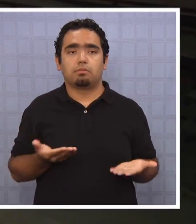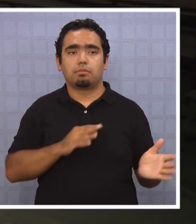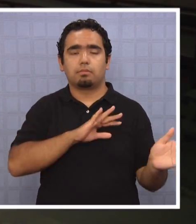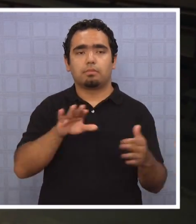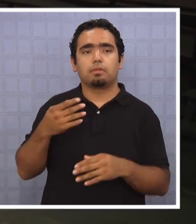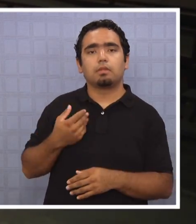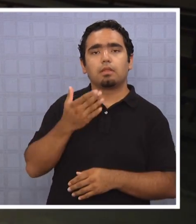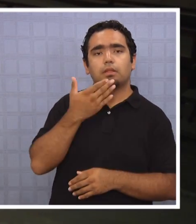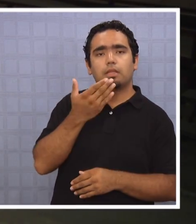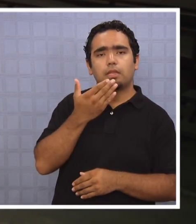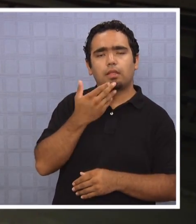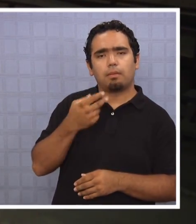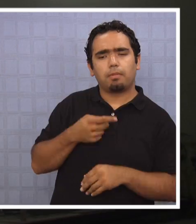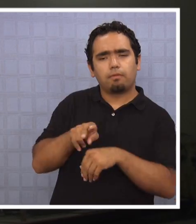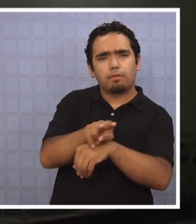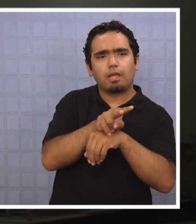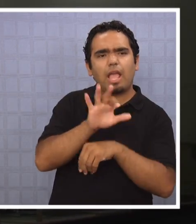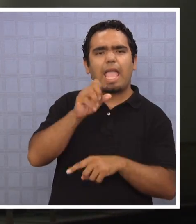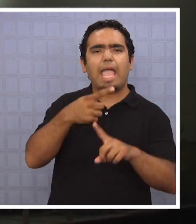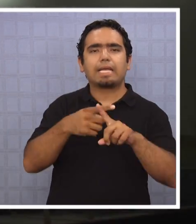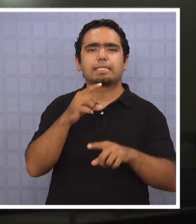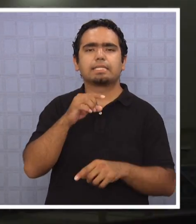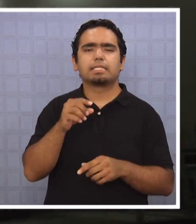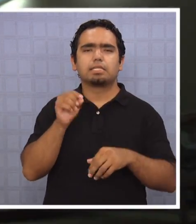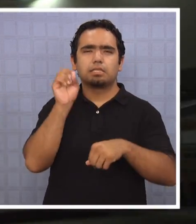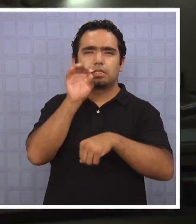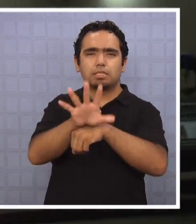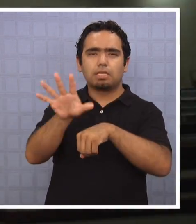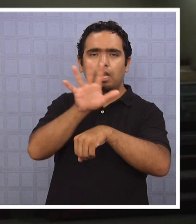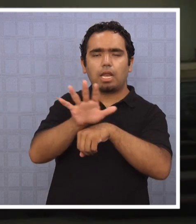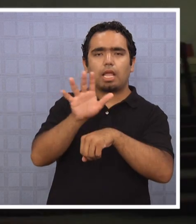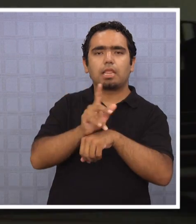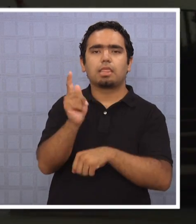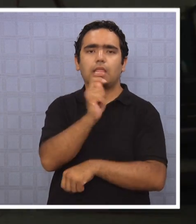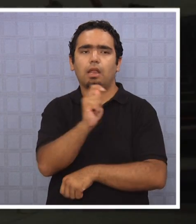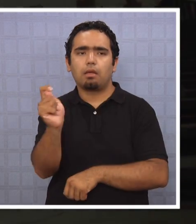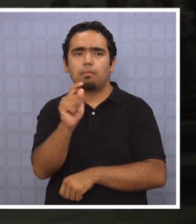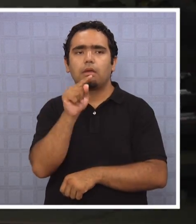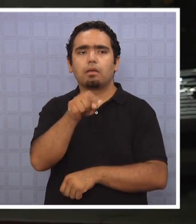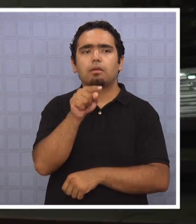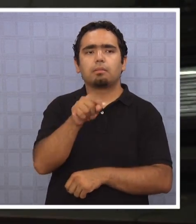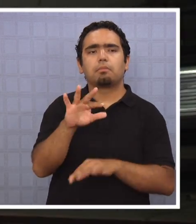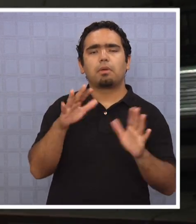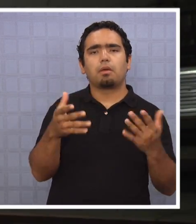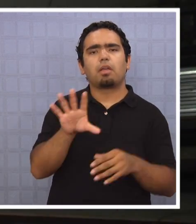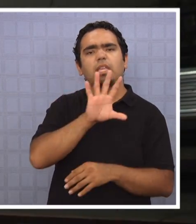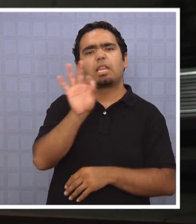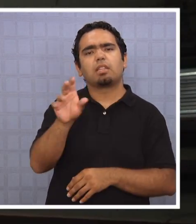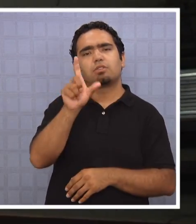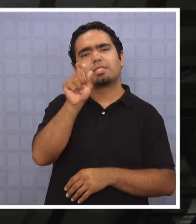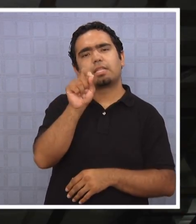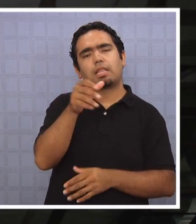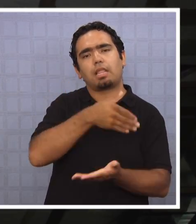La comitiva visitó también las obras del Exini Tarapacá, iniciadas en noviembre, que cuenta con un financiamiento de